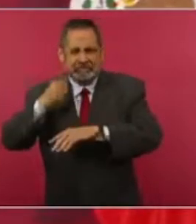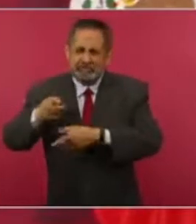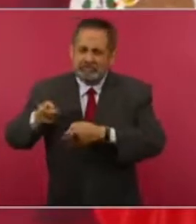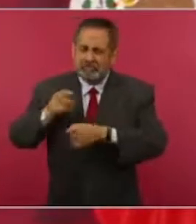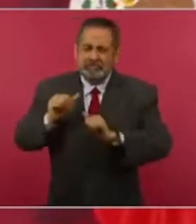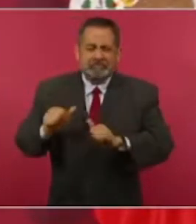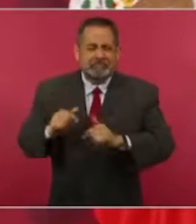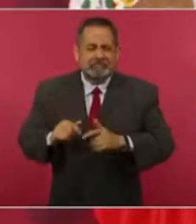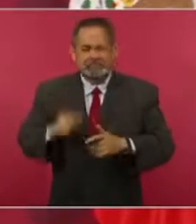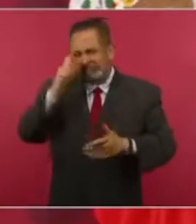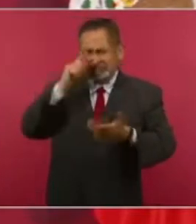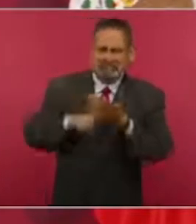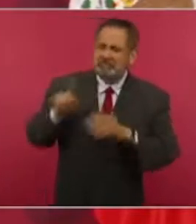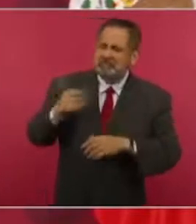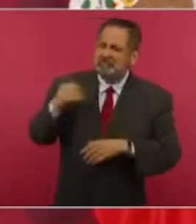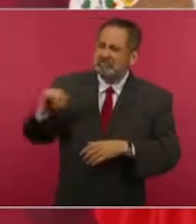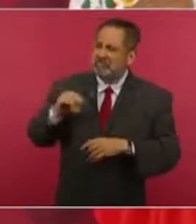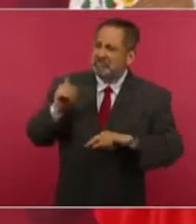Ya lo van a decir que